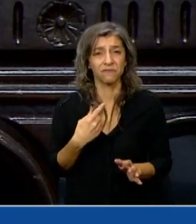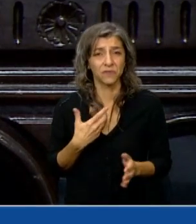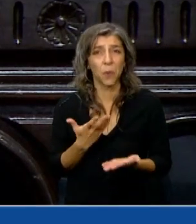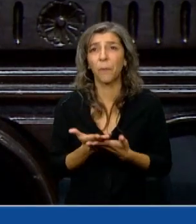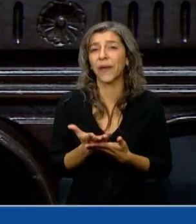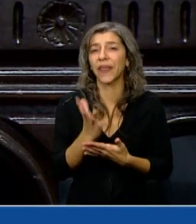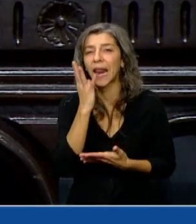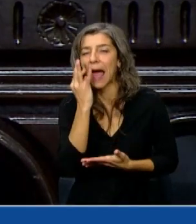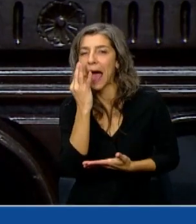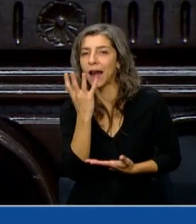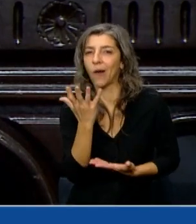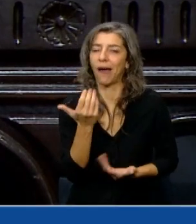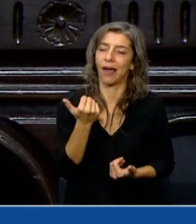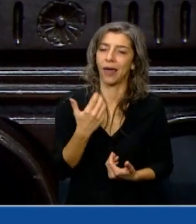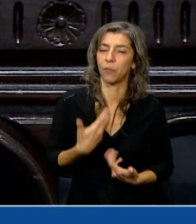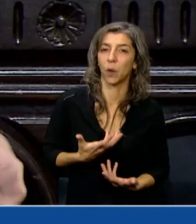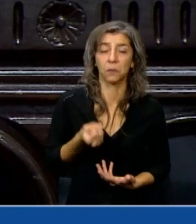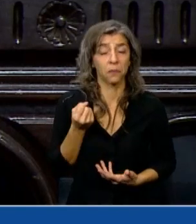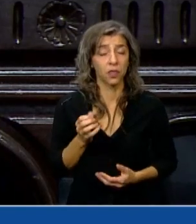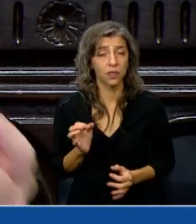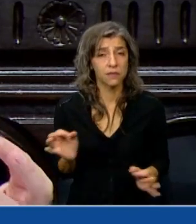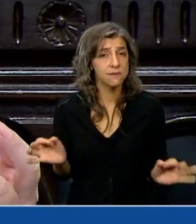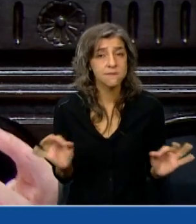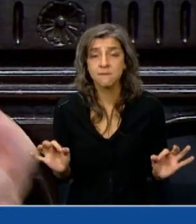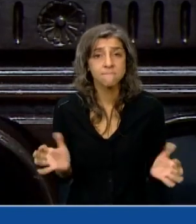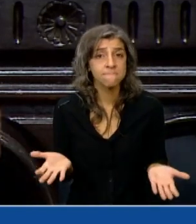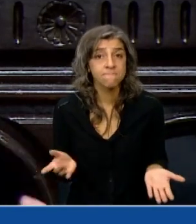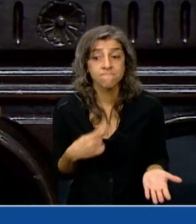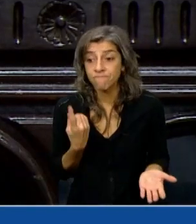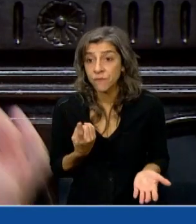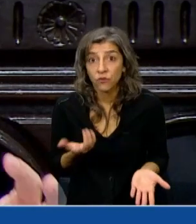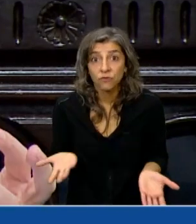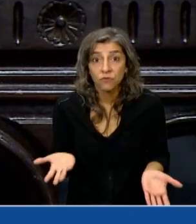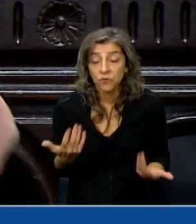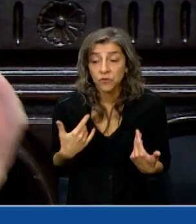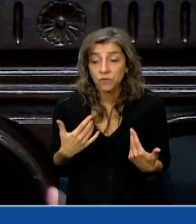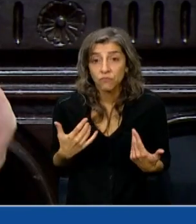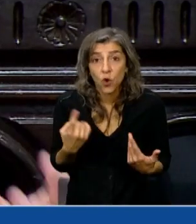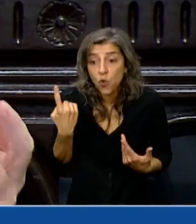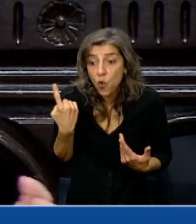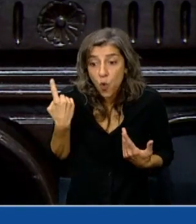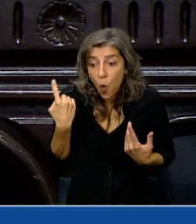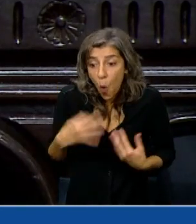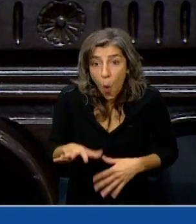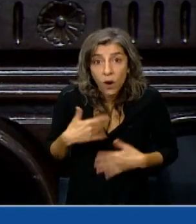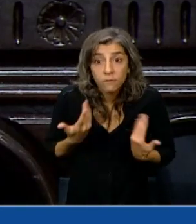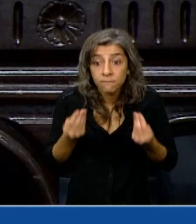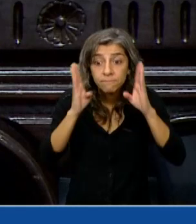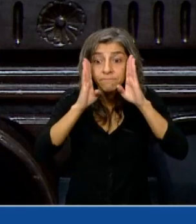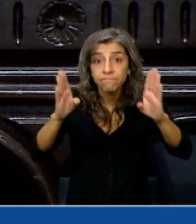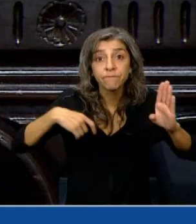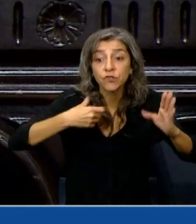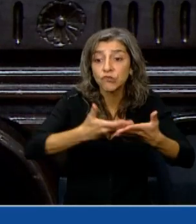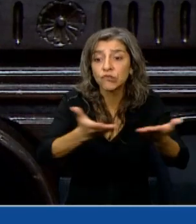ninguna ventajita. Simplemente es escuchar un drama que tenemos y que ya lleva 3 años.